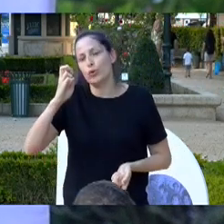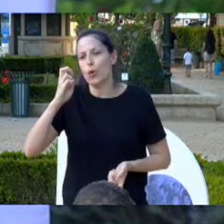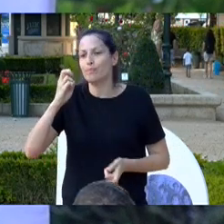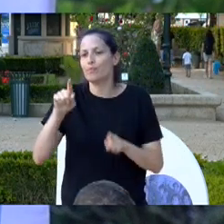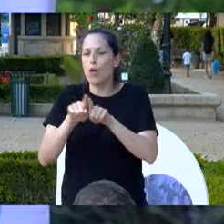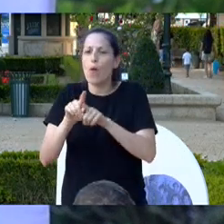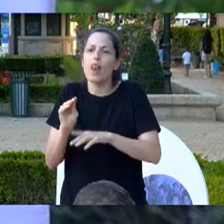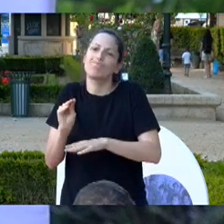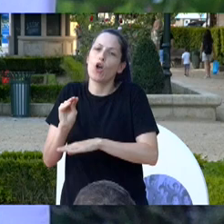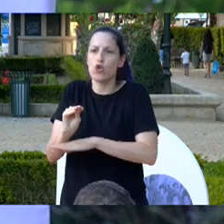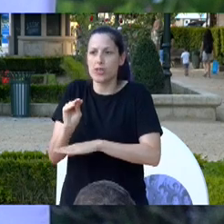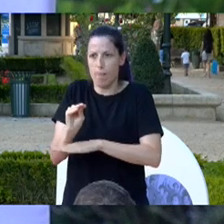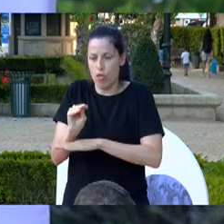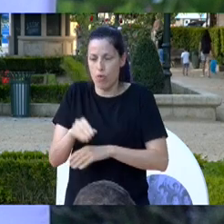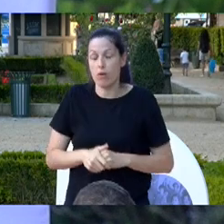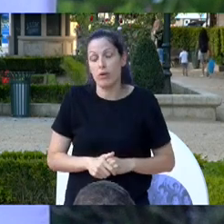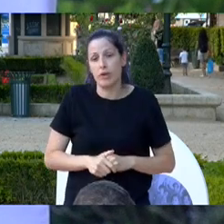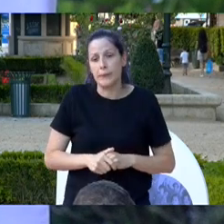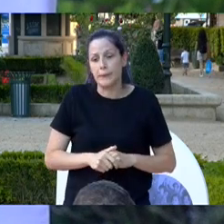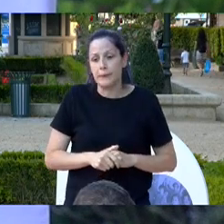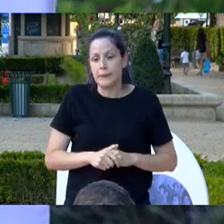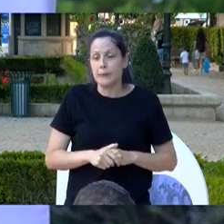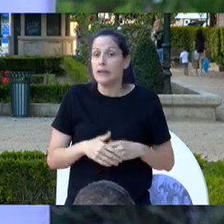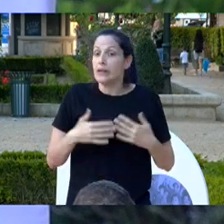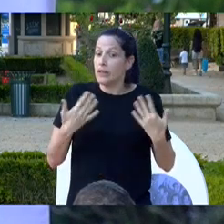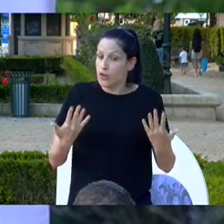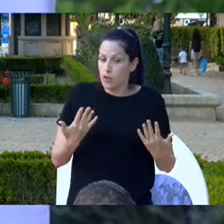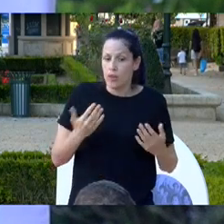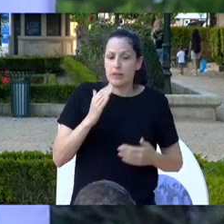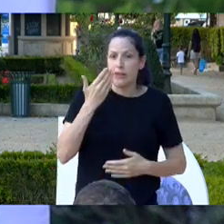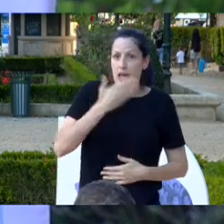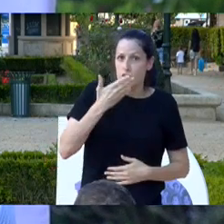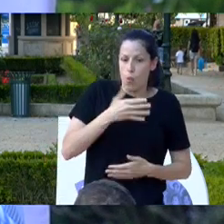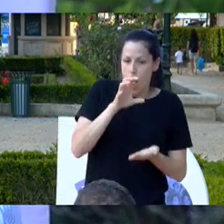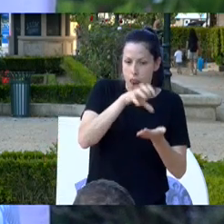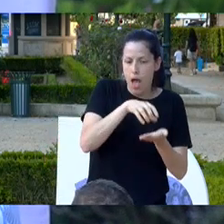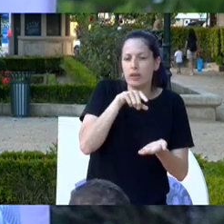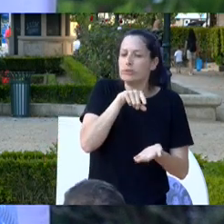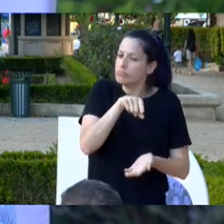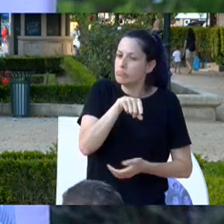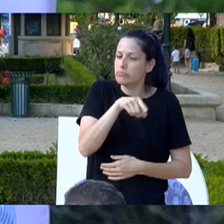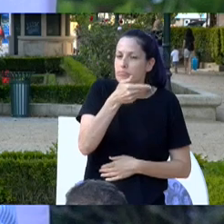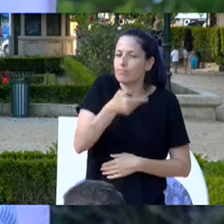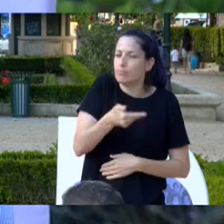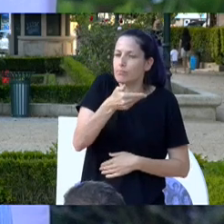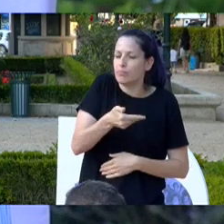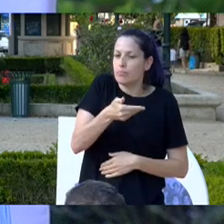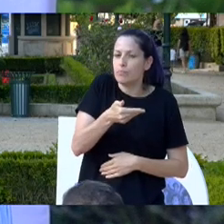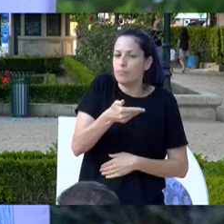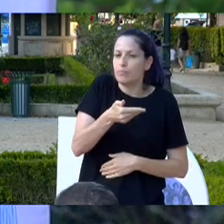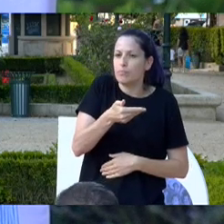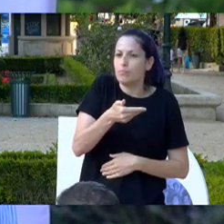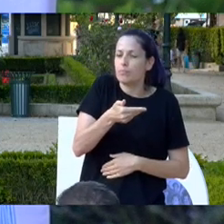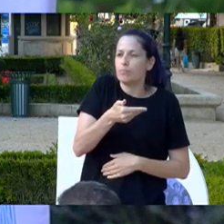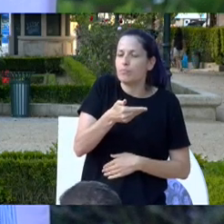ter unha idea de que significaba aquela escola, hai que decir que había oposicións